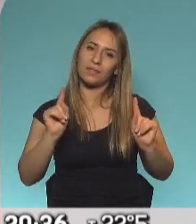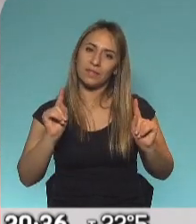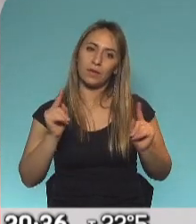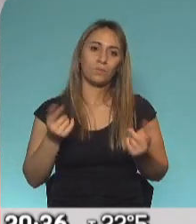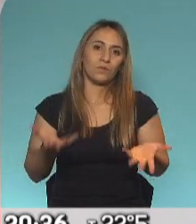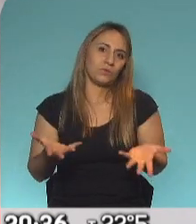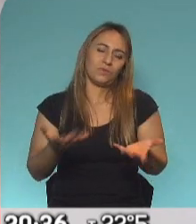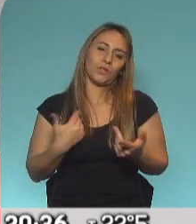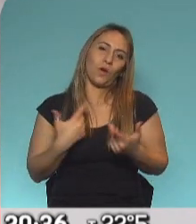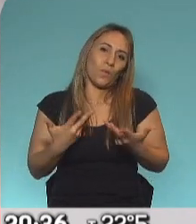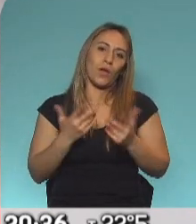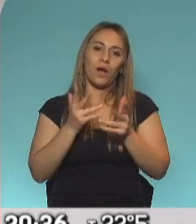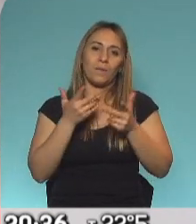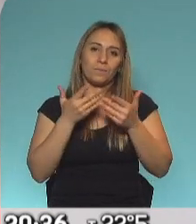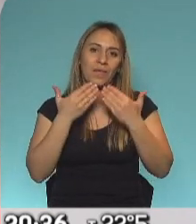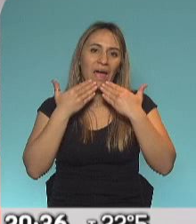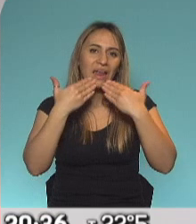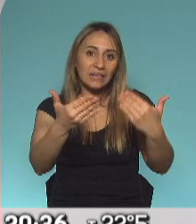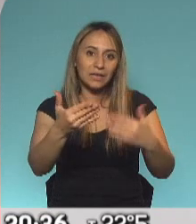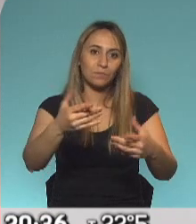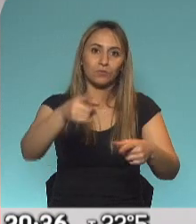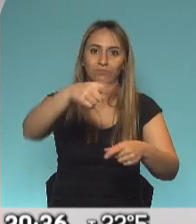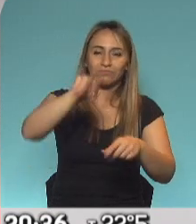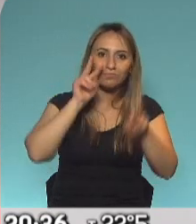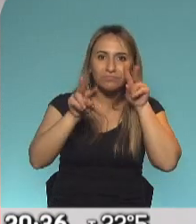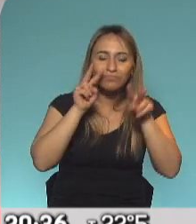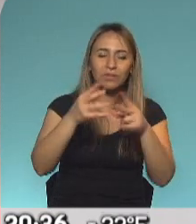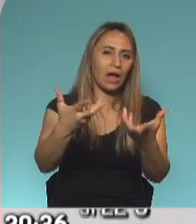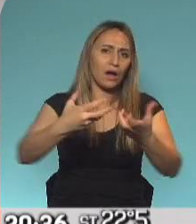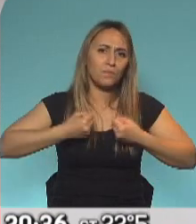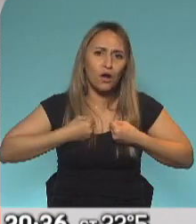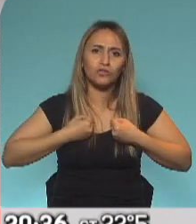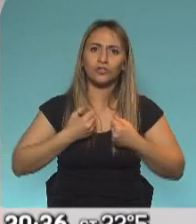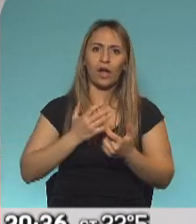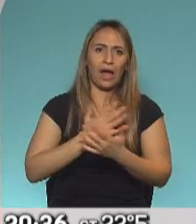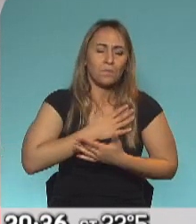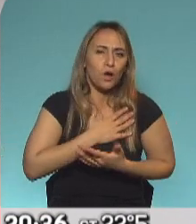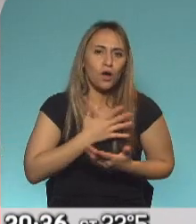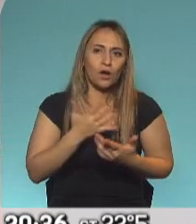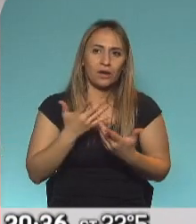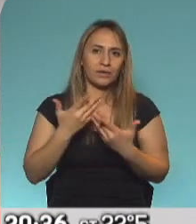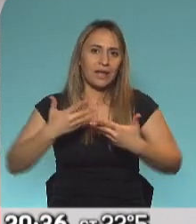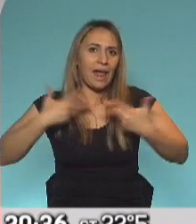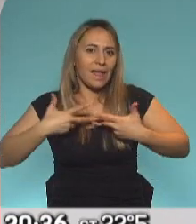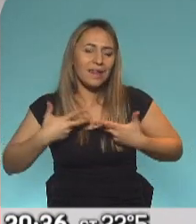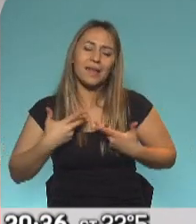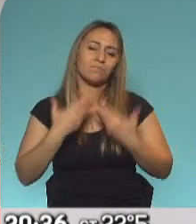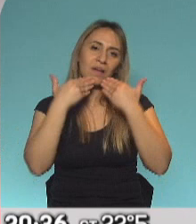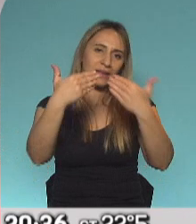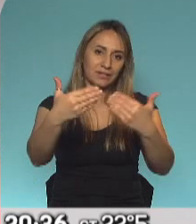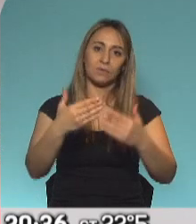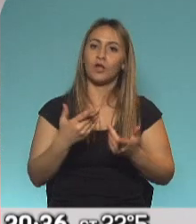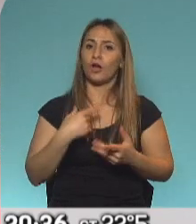tenemos más que agradecer las muestras de apoyo y de amor y de alegría, pero lo cierto es que nosotros siempre vamos a